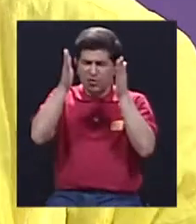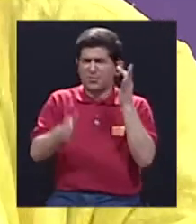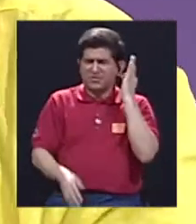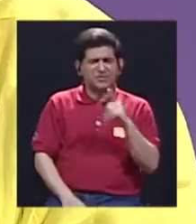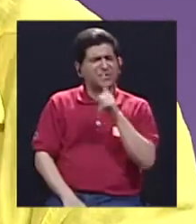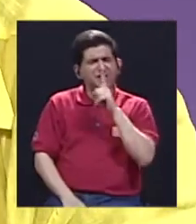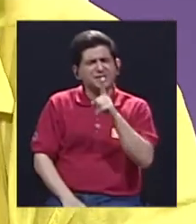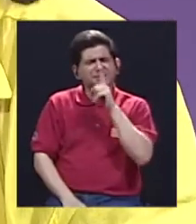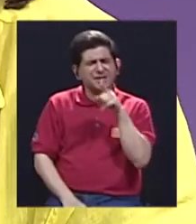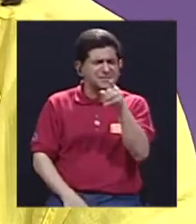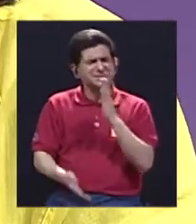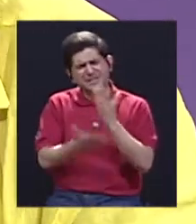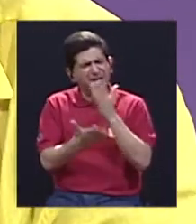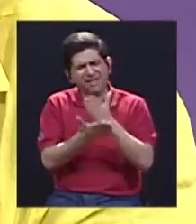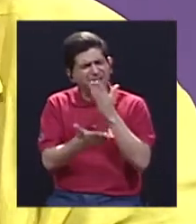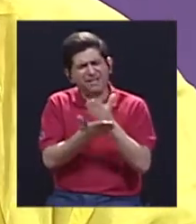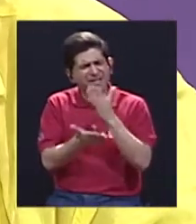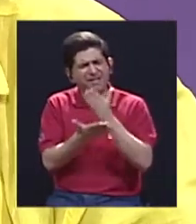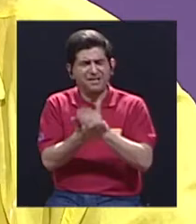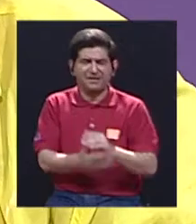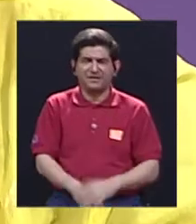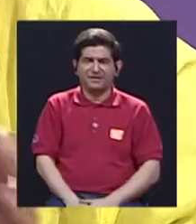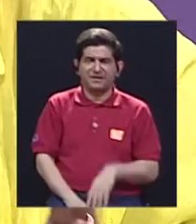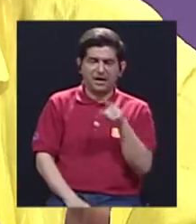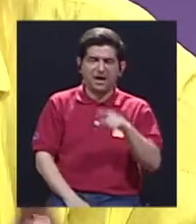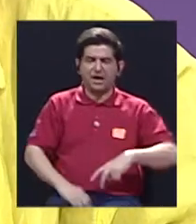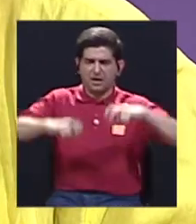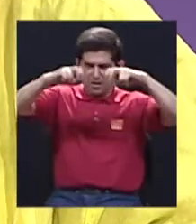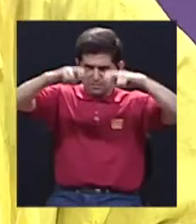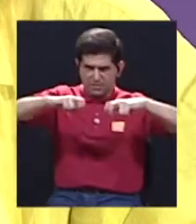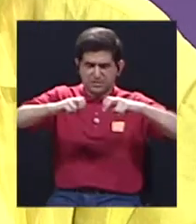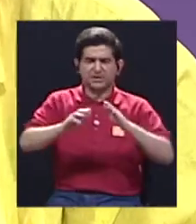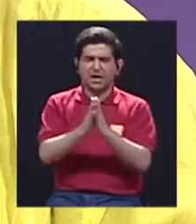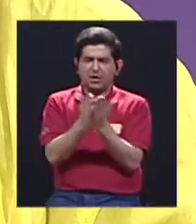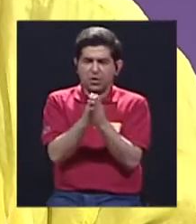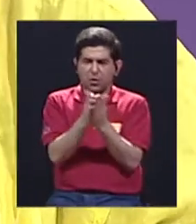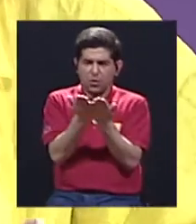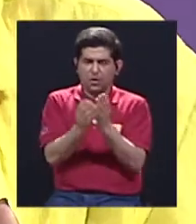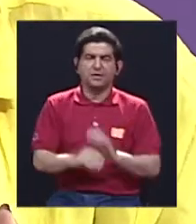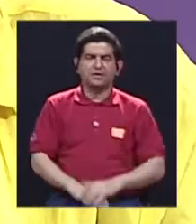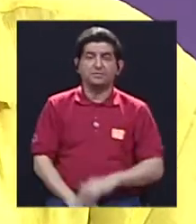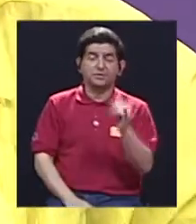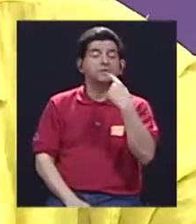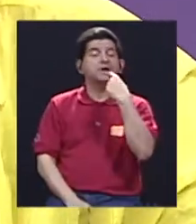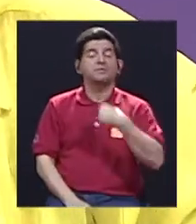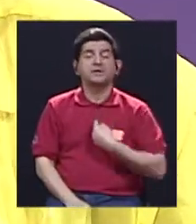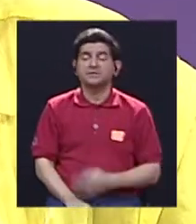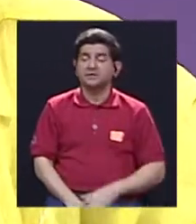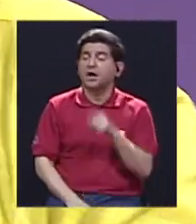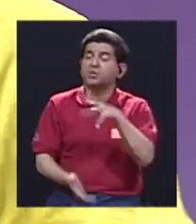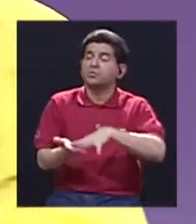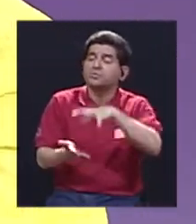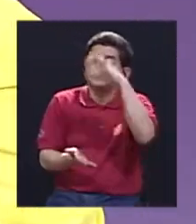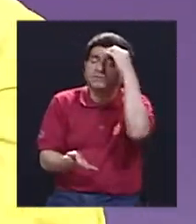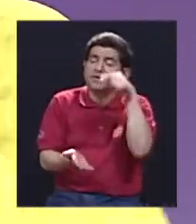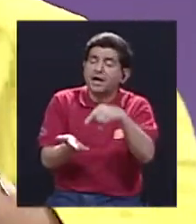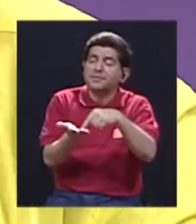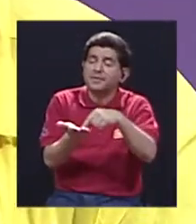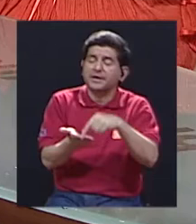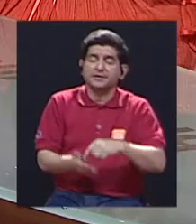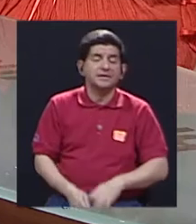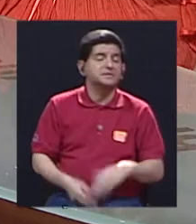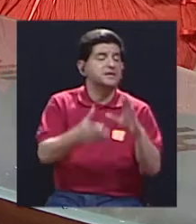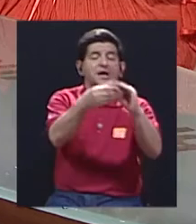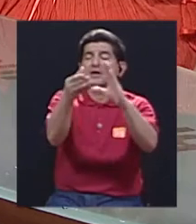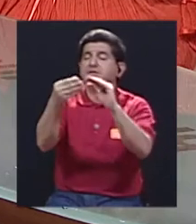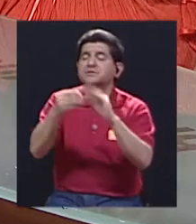de cine casi ese cachito amanecí agravado a mí ella me sentaba con muchos libros y además me decía porque no se aprende esto y se lo cuenta